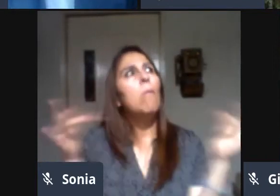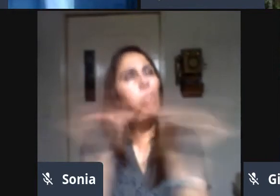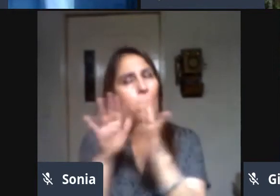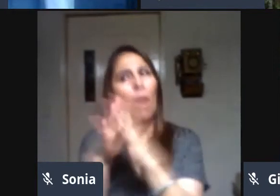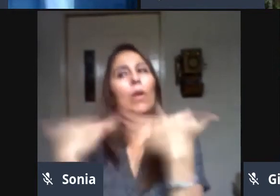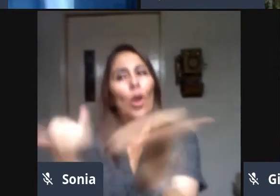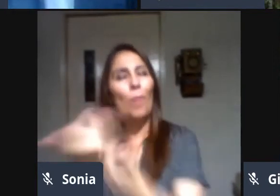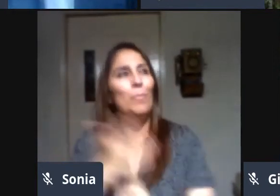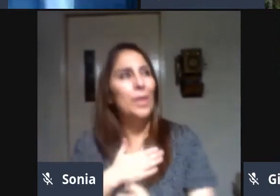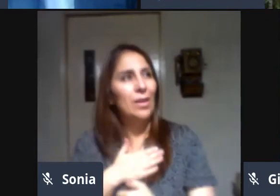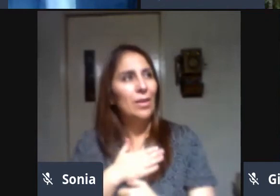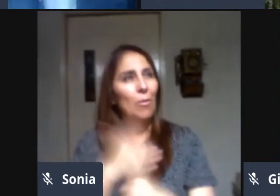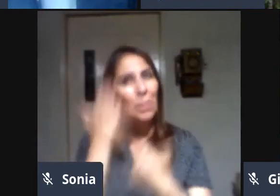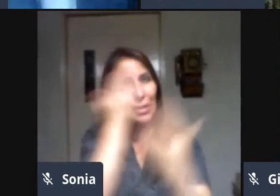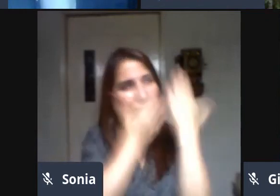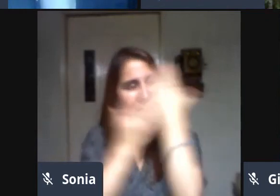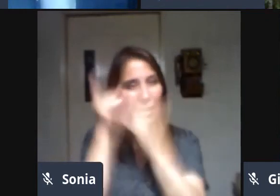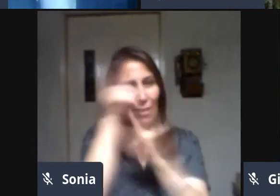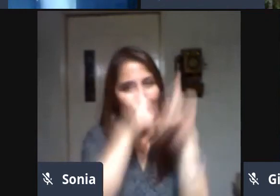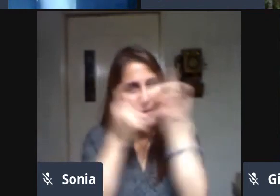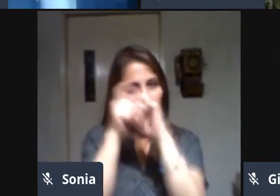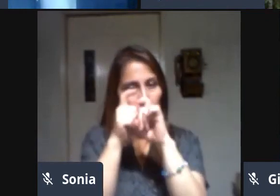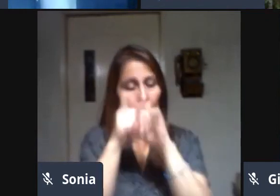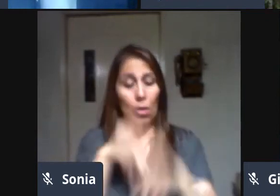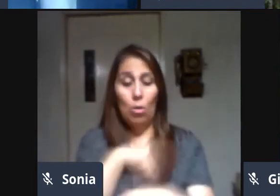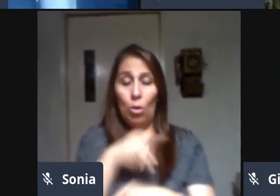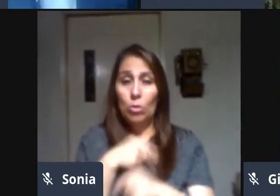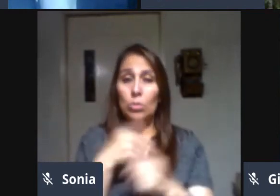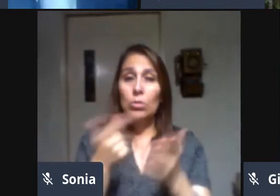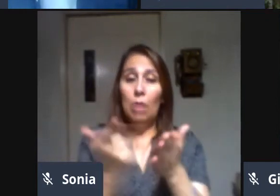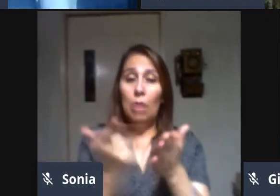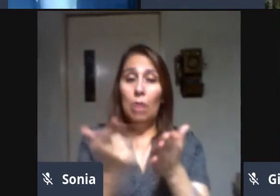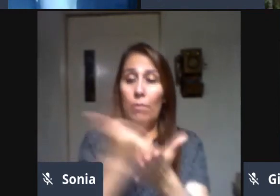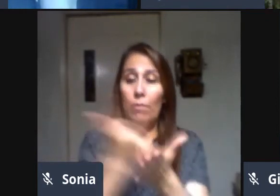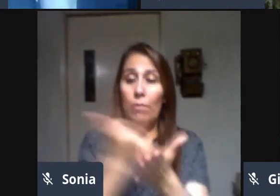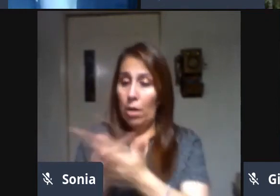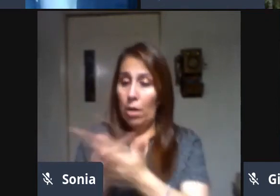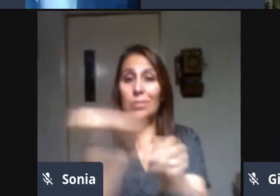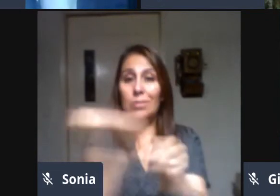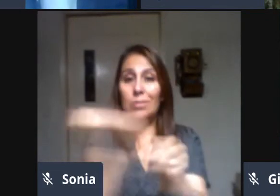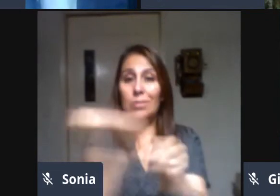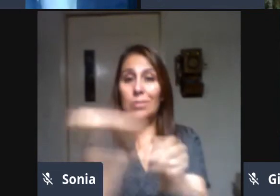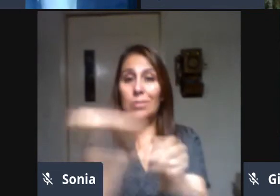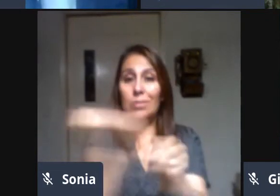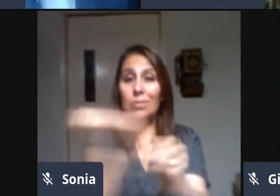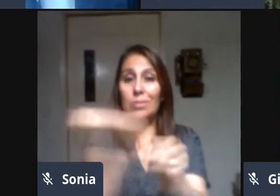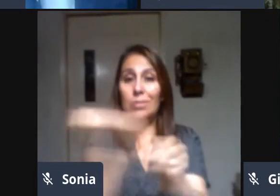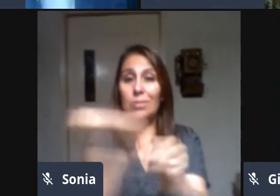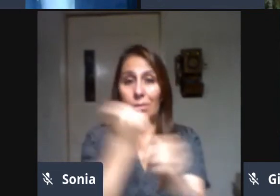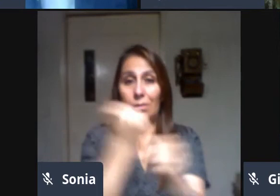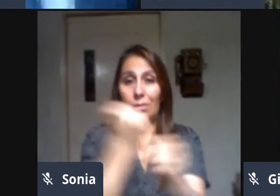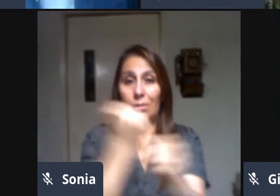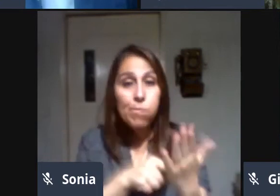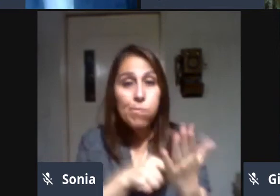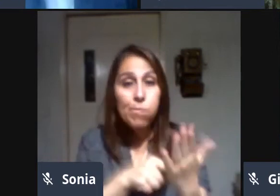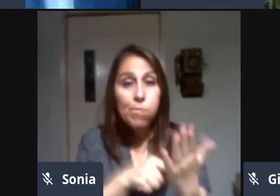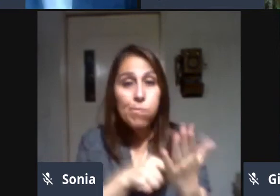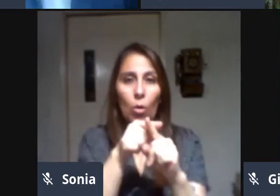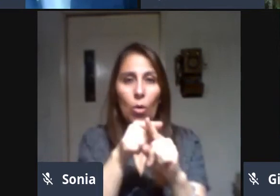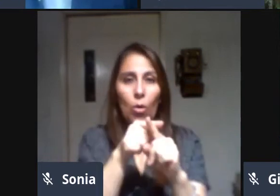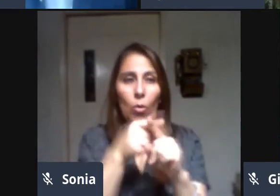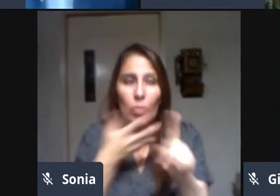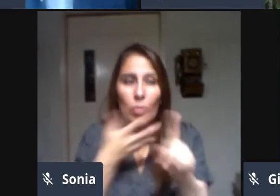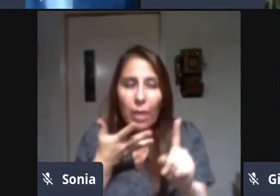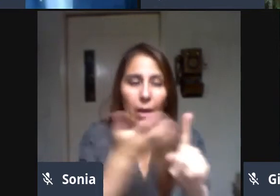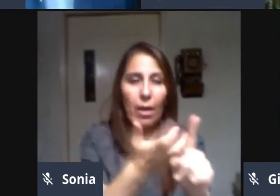diferentes textos en los que ya hay una una intención de retomar esas memorias